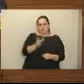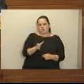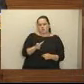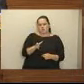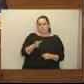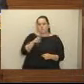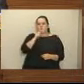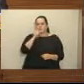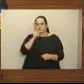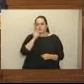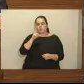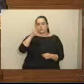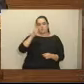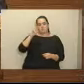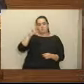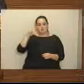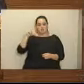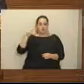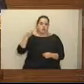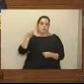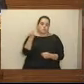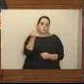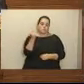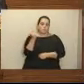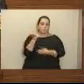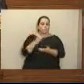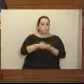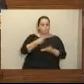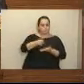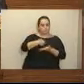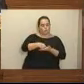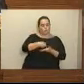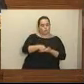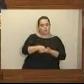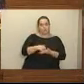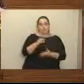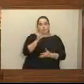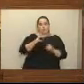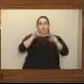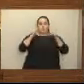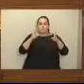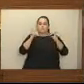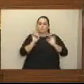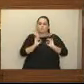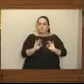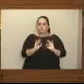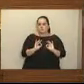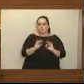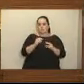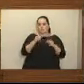señor Villa estaba al tanto del cobro de comisiones, no se le investigó, o sí se le investigó y, en su caso, se le apartó de la dirección de su